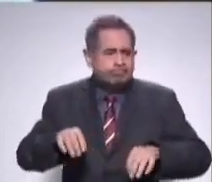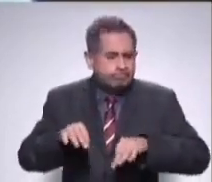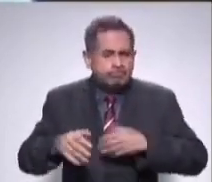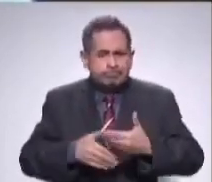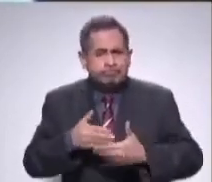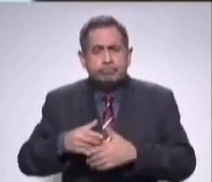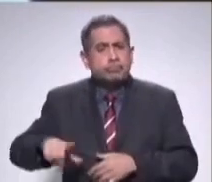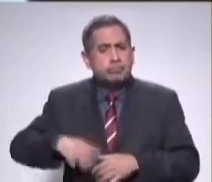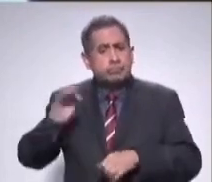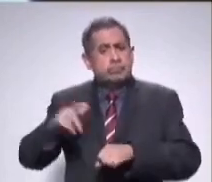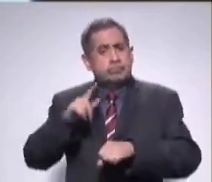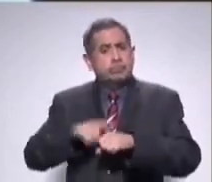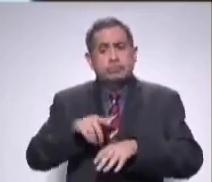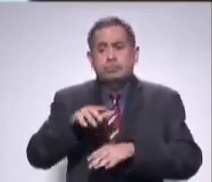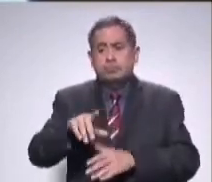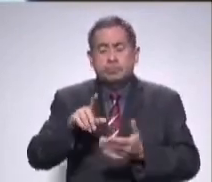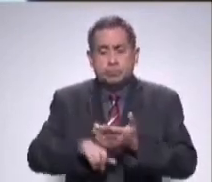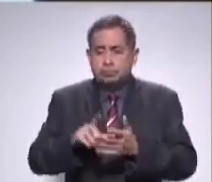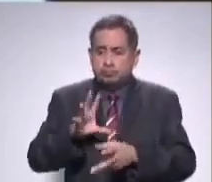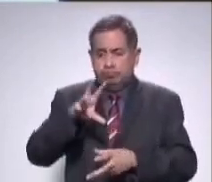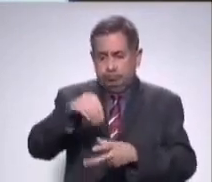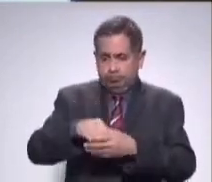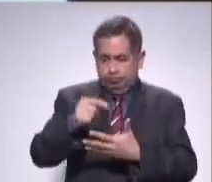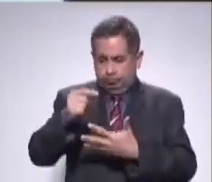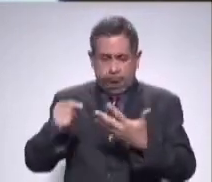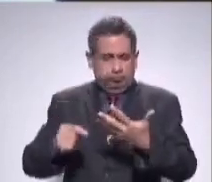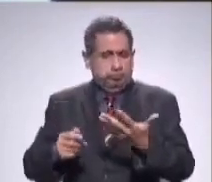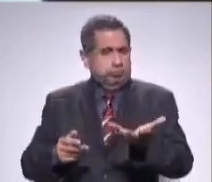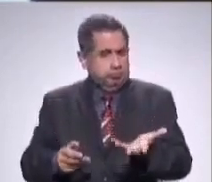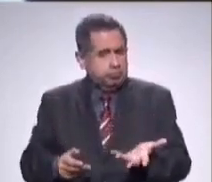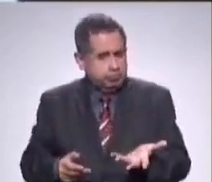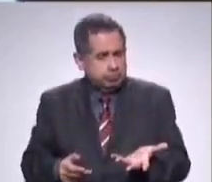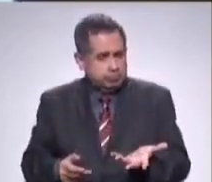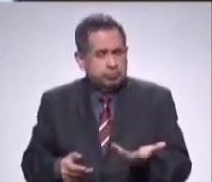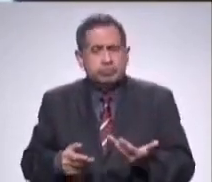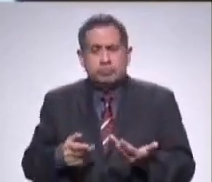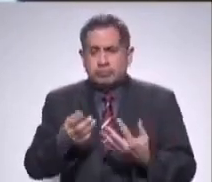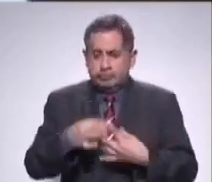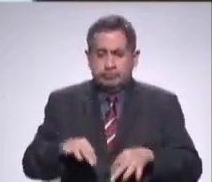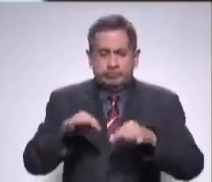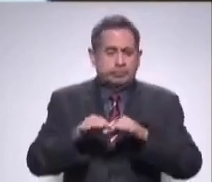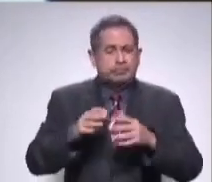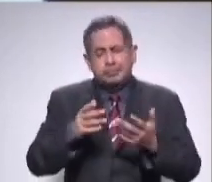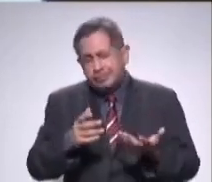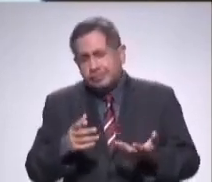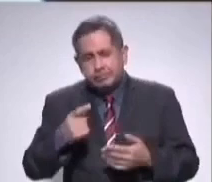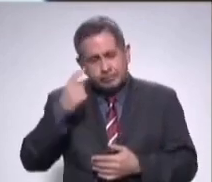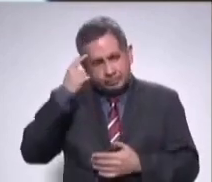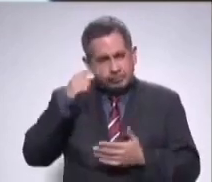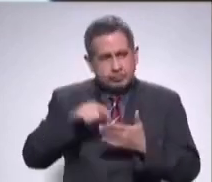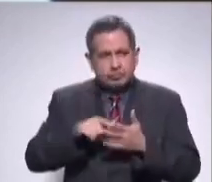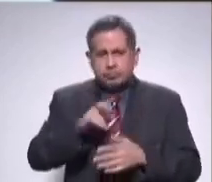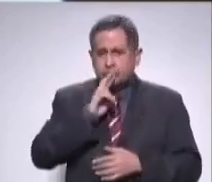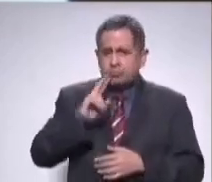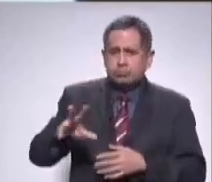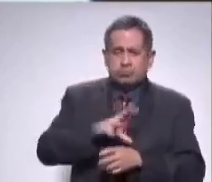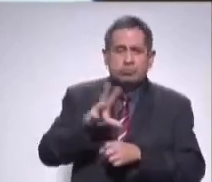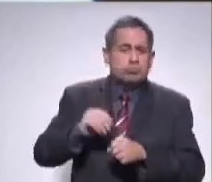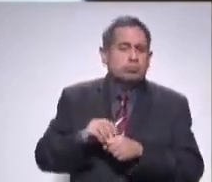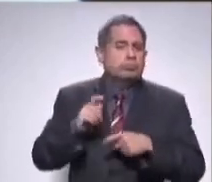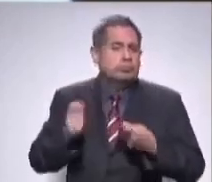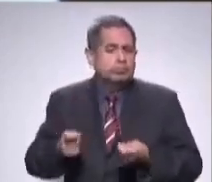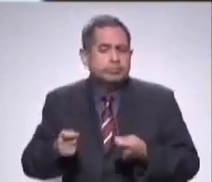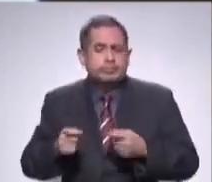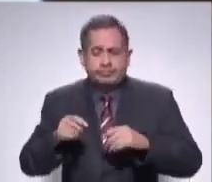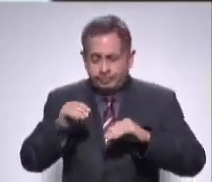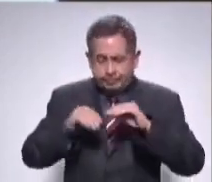el gobierno federal en cuestiones de infraestructura, o sea, qué tan, digamos, qué más importante, pues digamos, de una de las obras de infraestructura que la